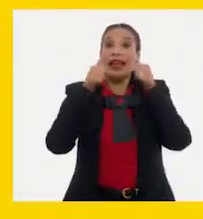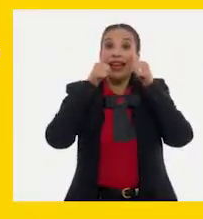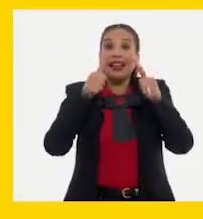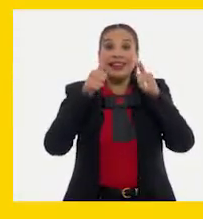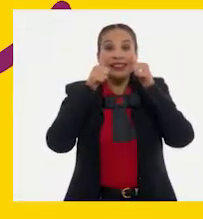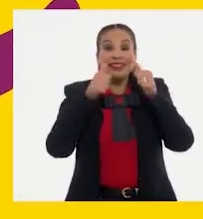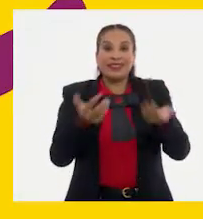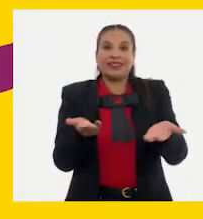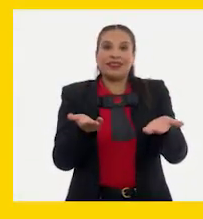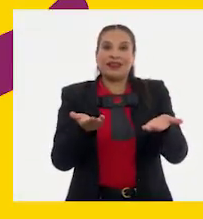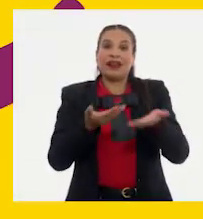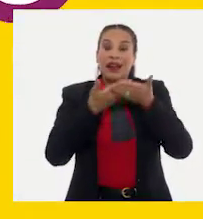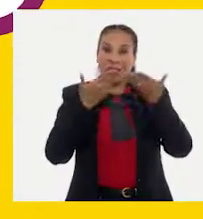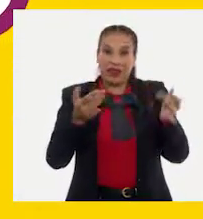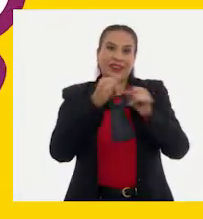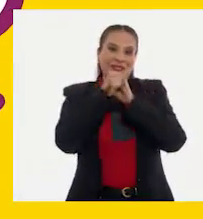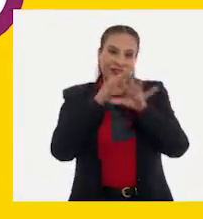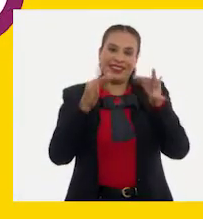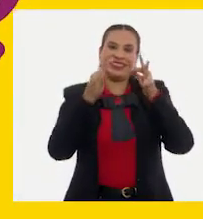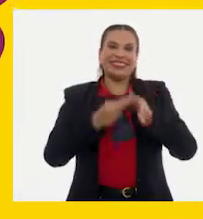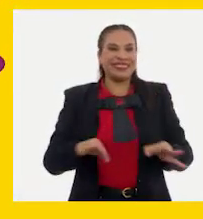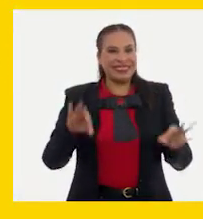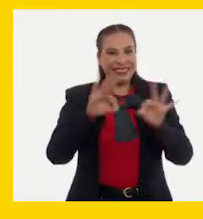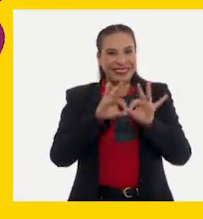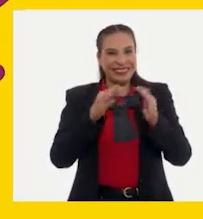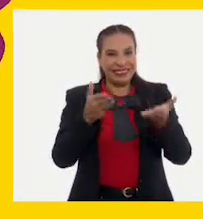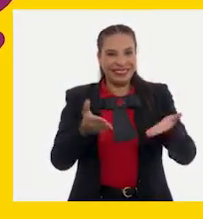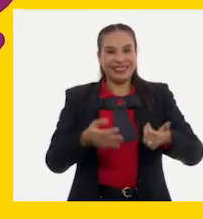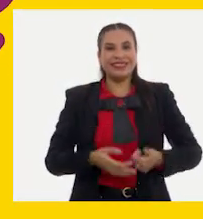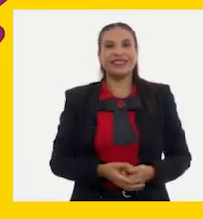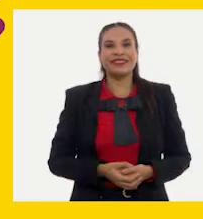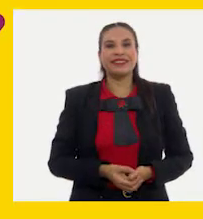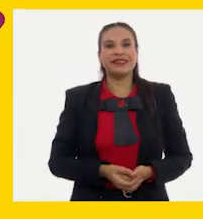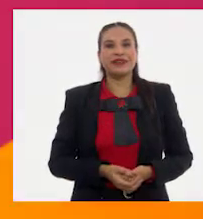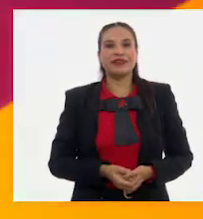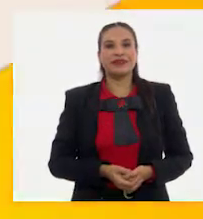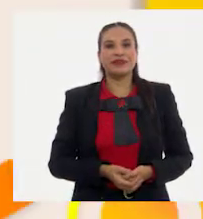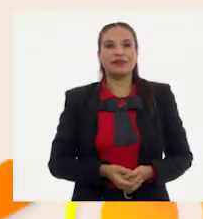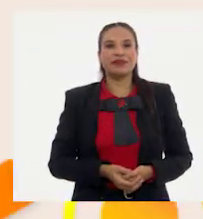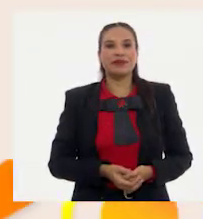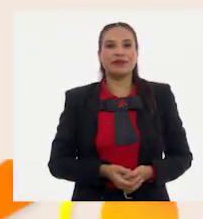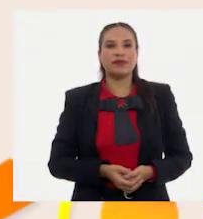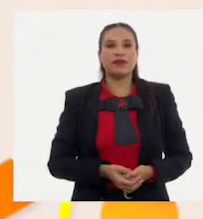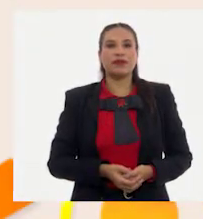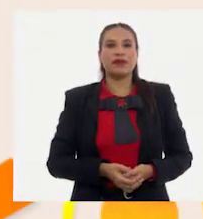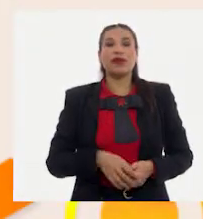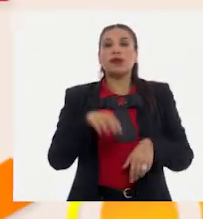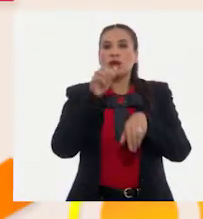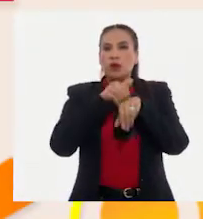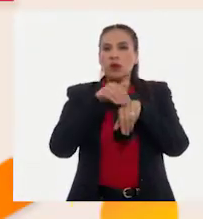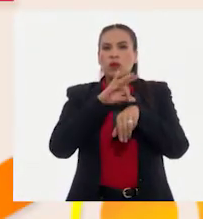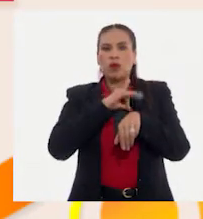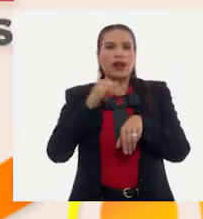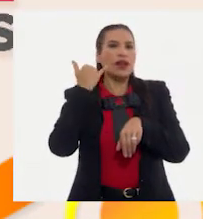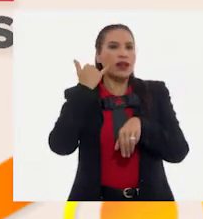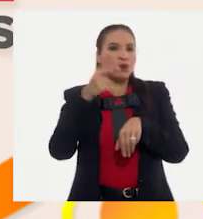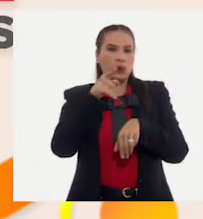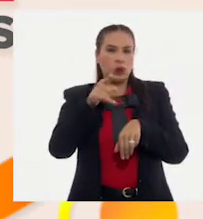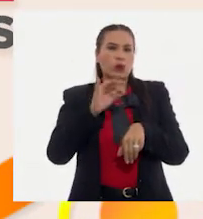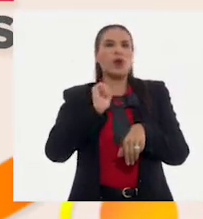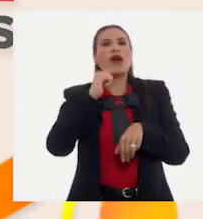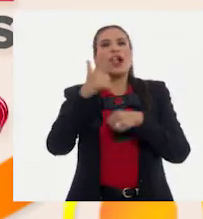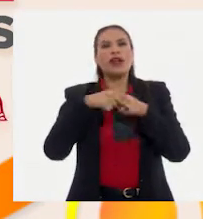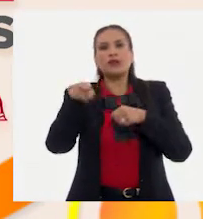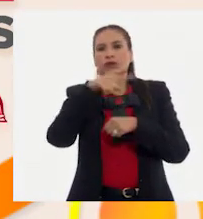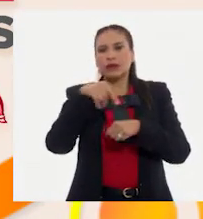¡Atención! ¡Atención! A continuación, información importante. A este número puedes llamar cuando tú o